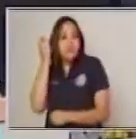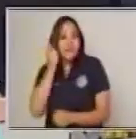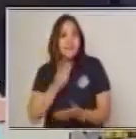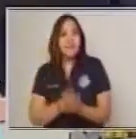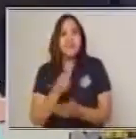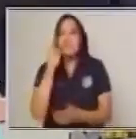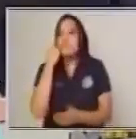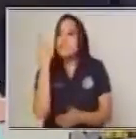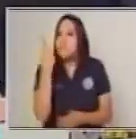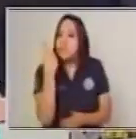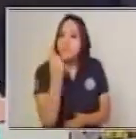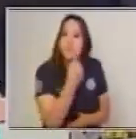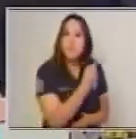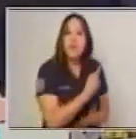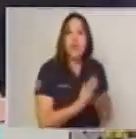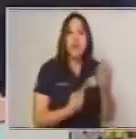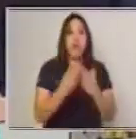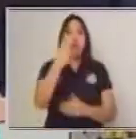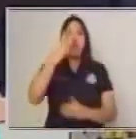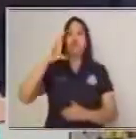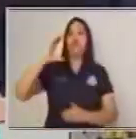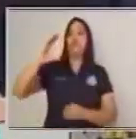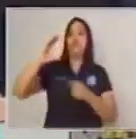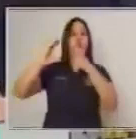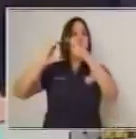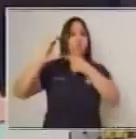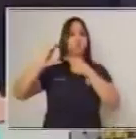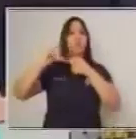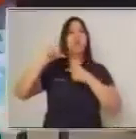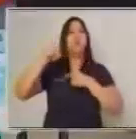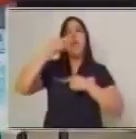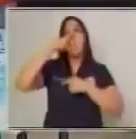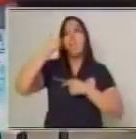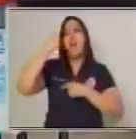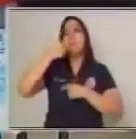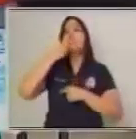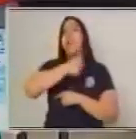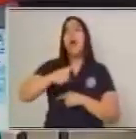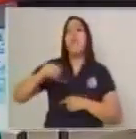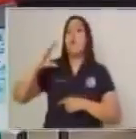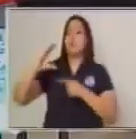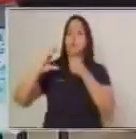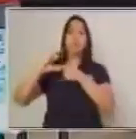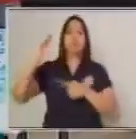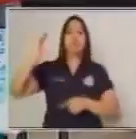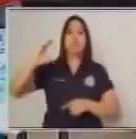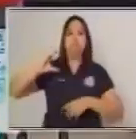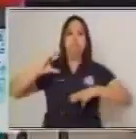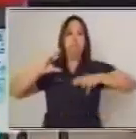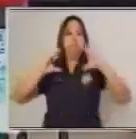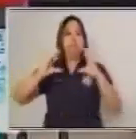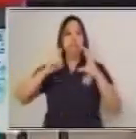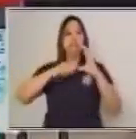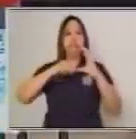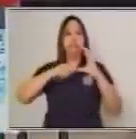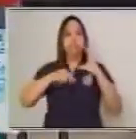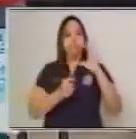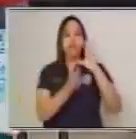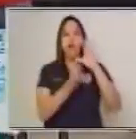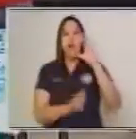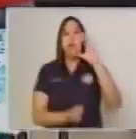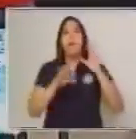y buscaron 2 latas de agua gaseosa vacías, 2 palitos de madera, cinta